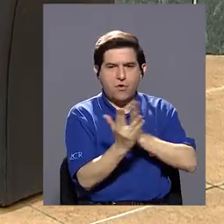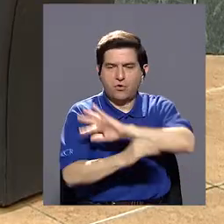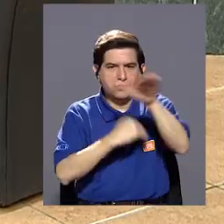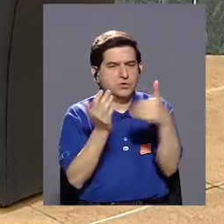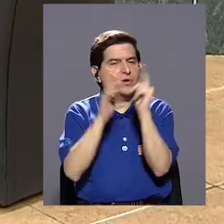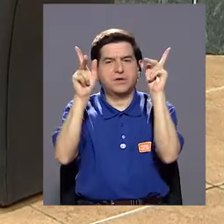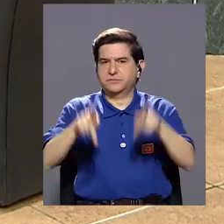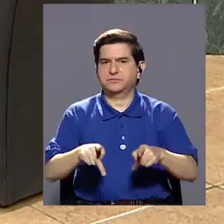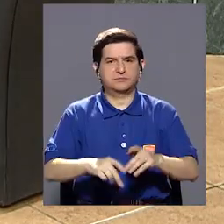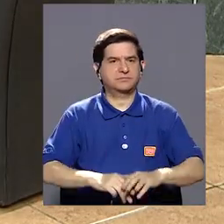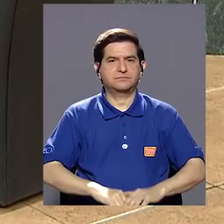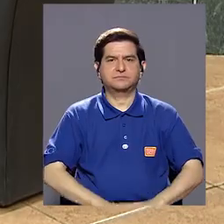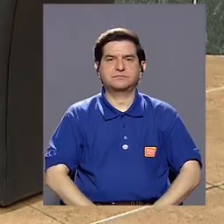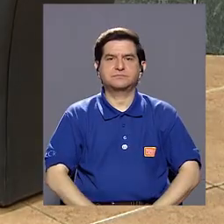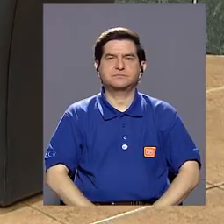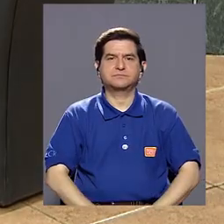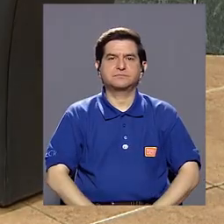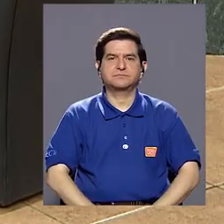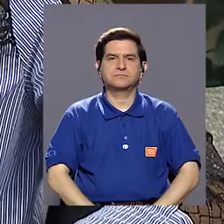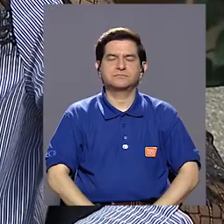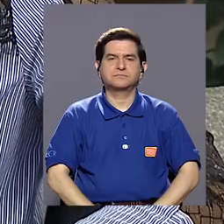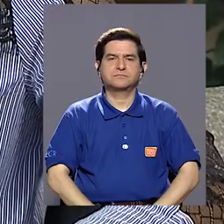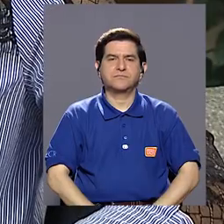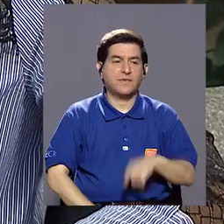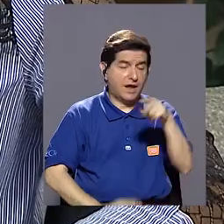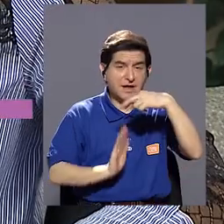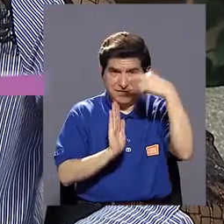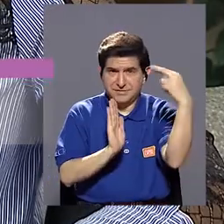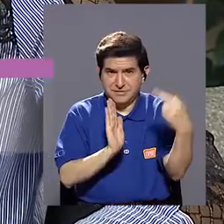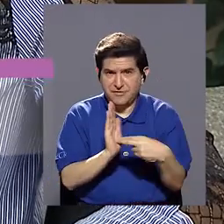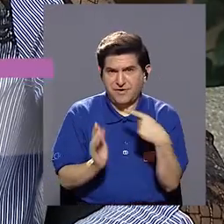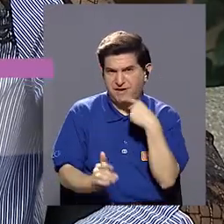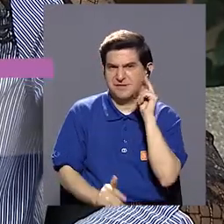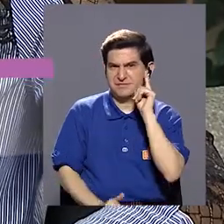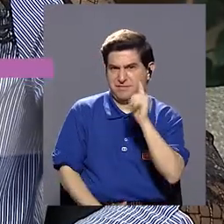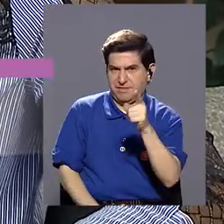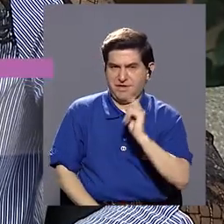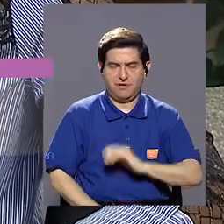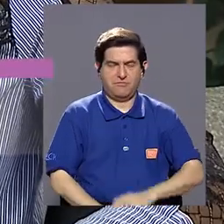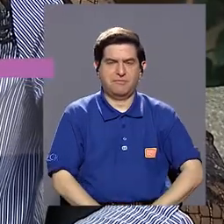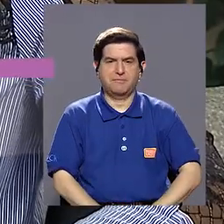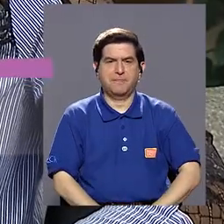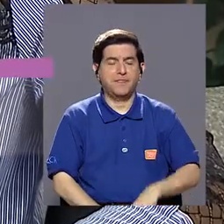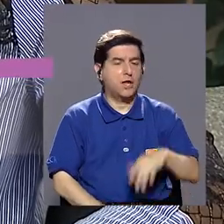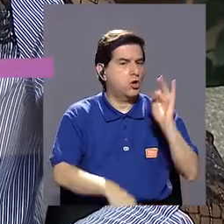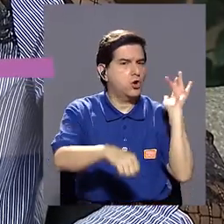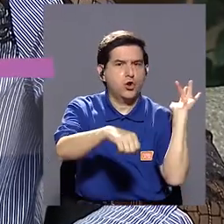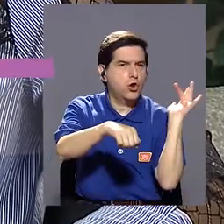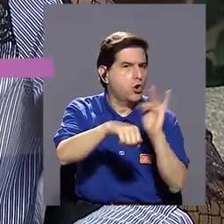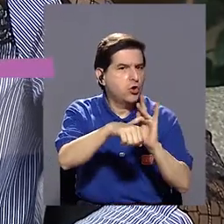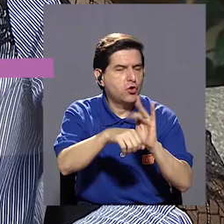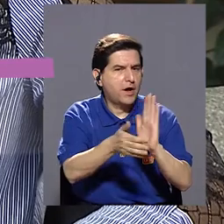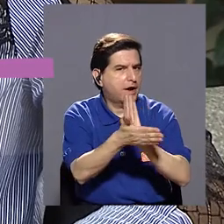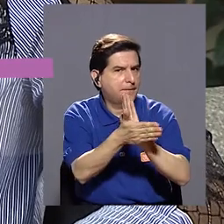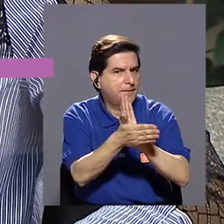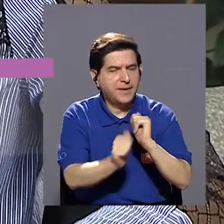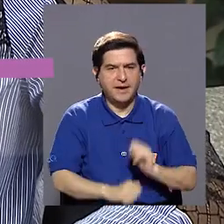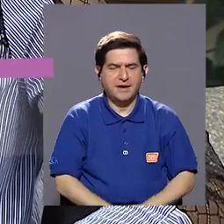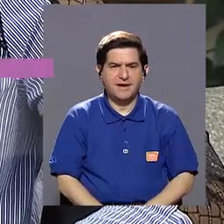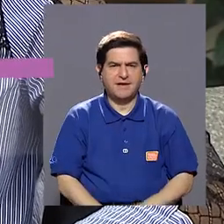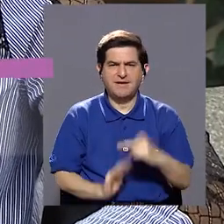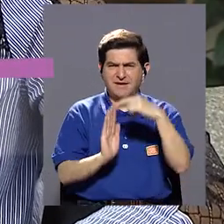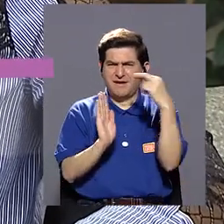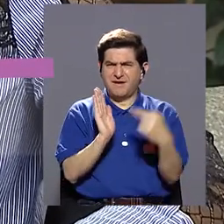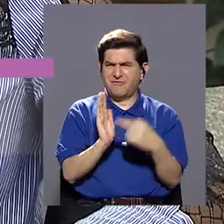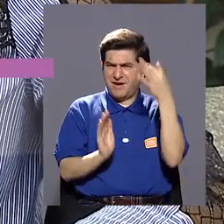estar al alcance de cualquier otra persona. Uh-huh, uh-huh. Esteban, esas reglas que hablabas, por ejemplo, de que no toquen,